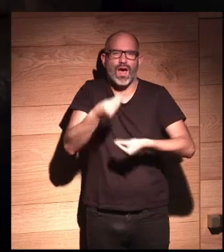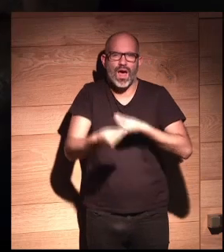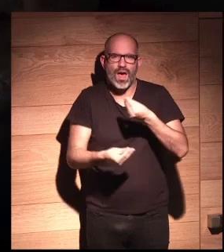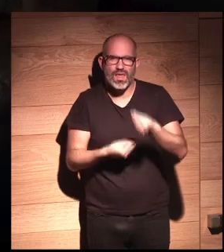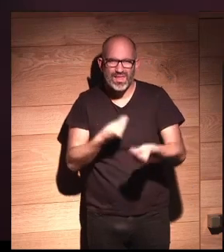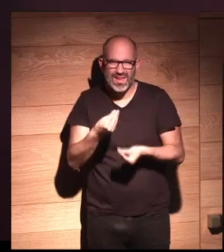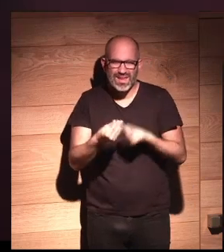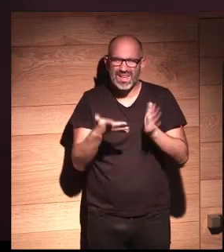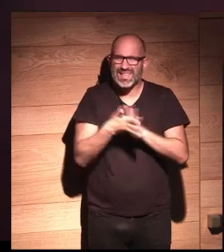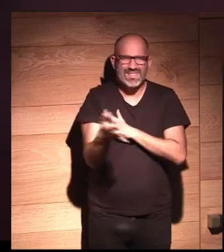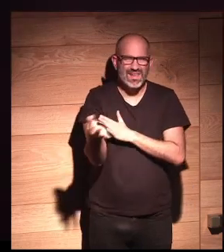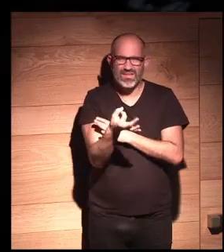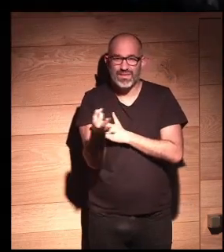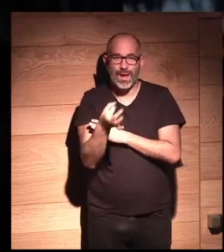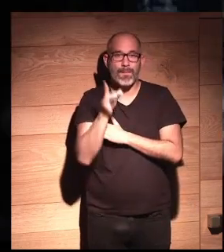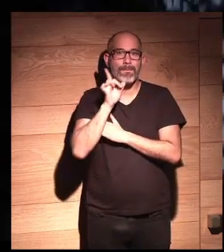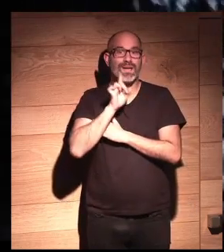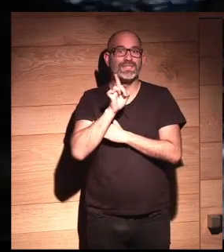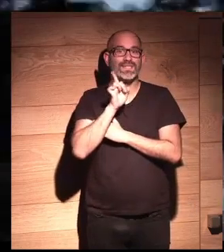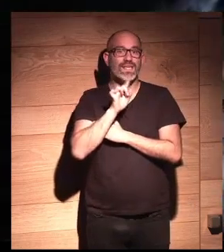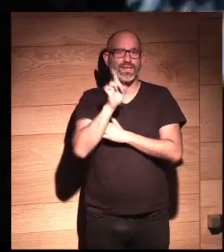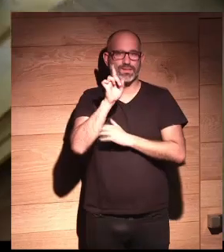¿Qué significa? Mentiras.